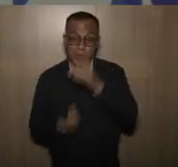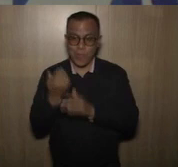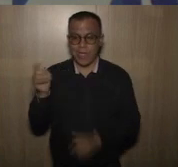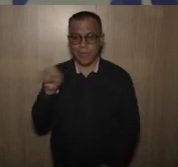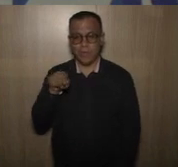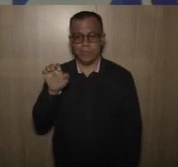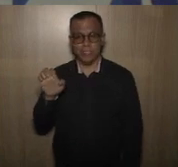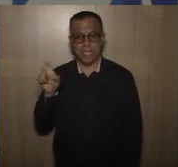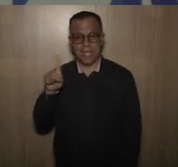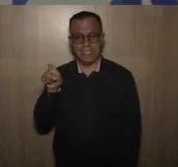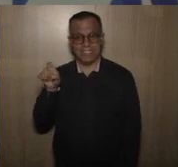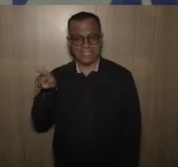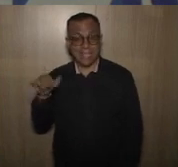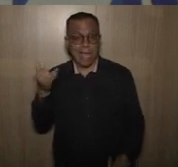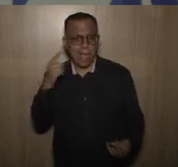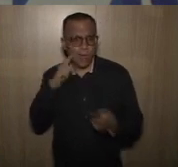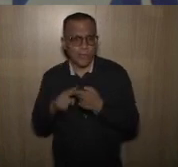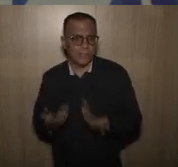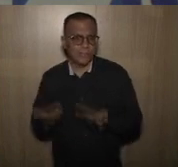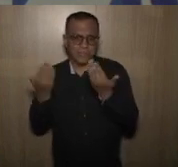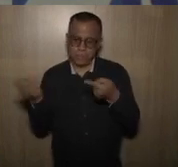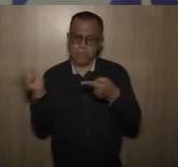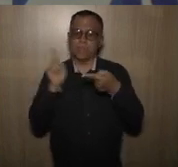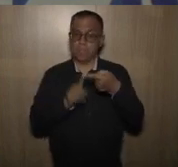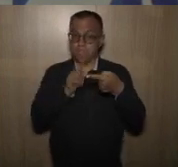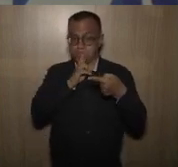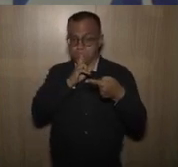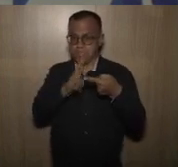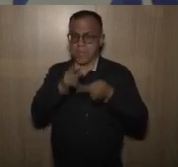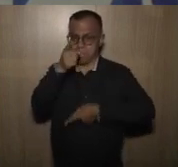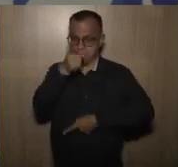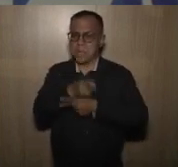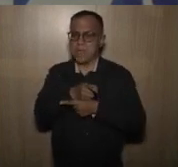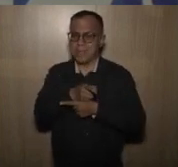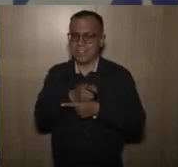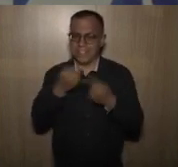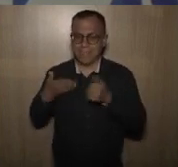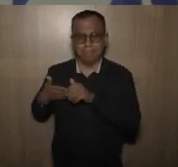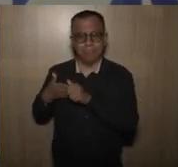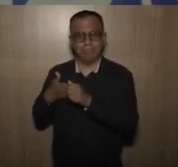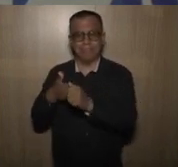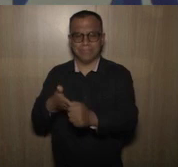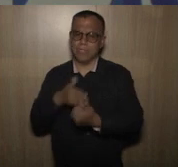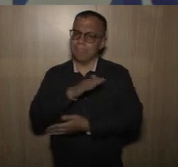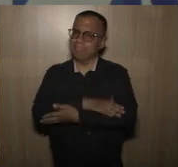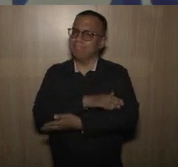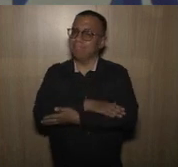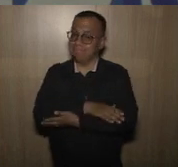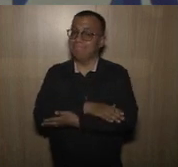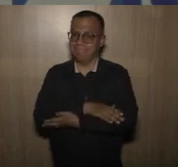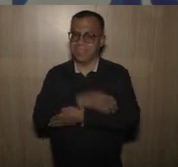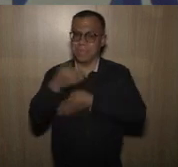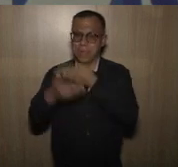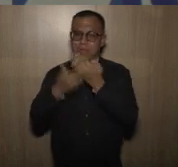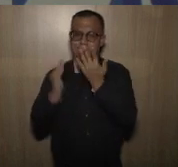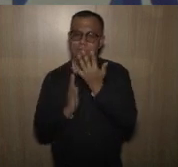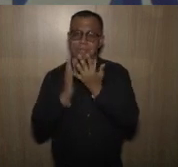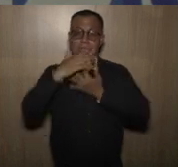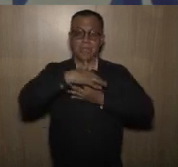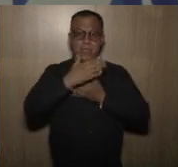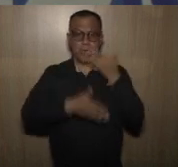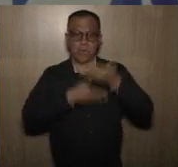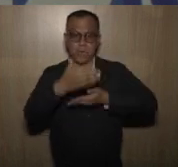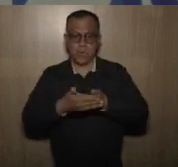ACES, donde encontramos beneficios como respuestas oportunas y seguimientos juiciosos frente a la trazabilidad de